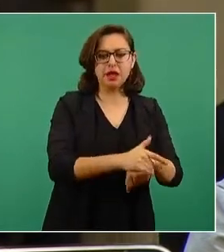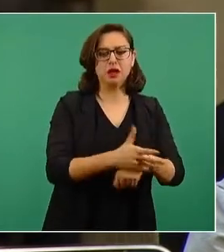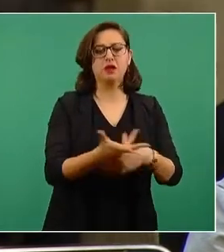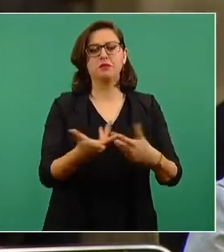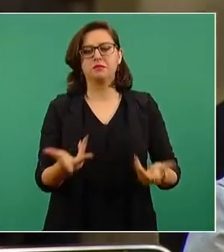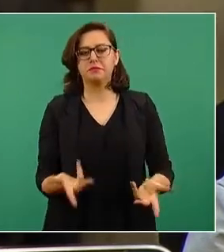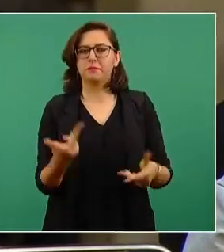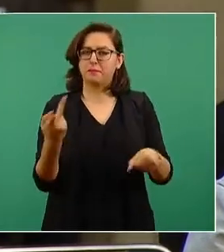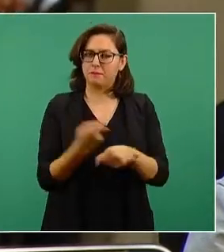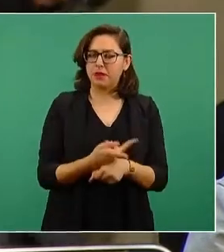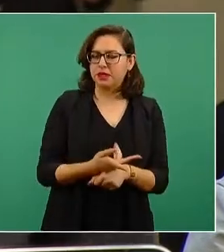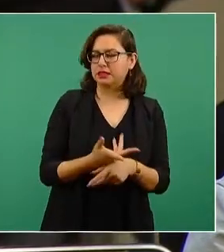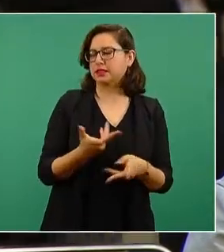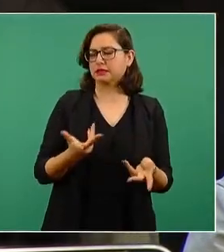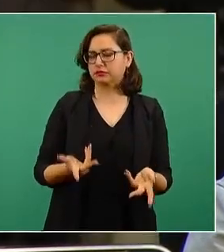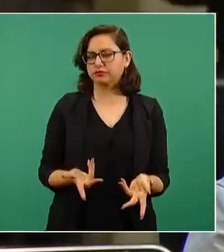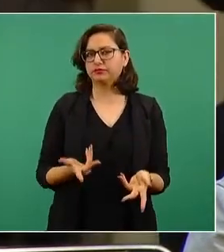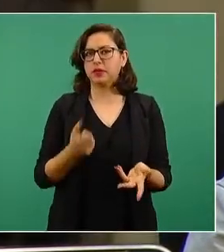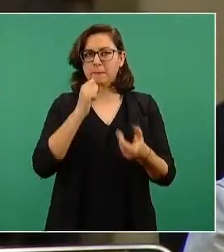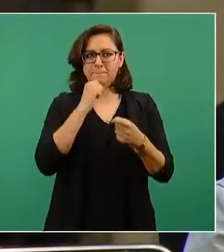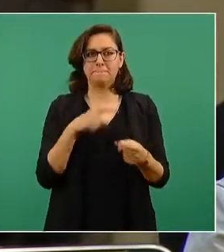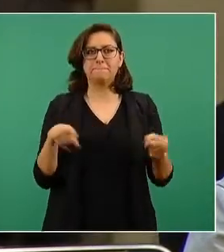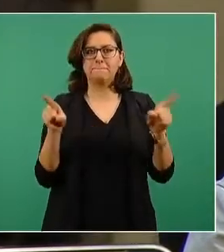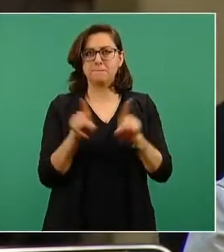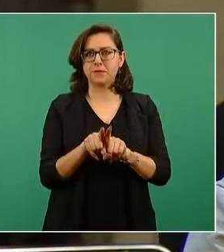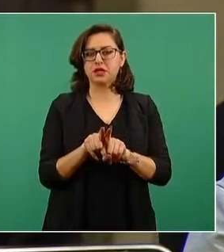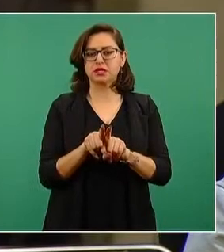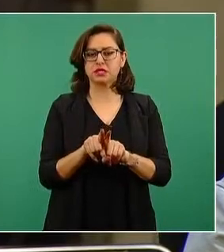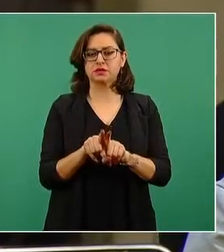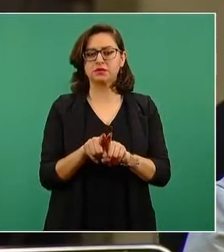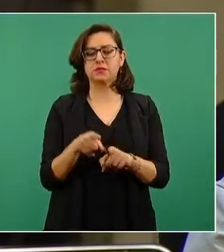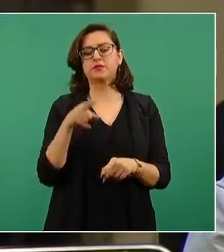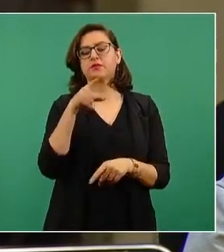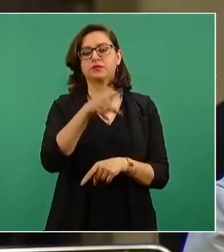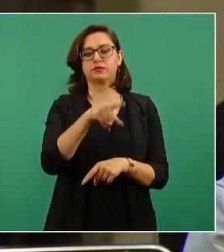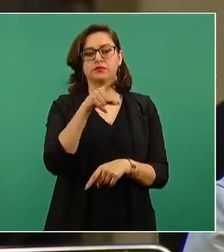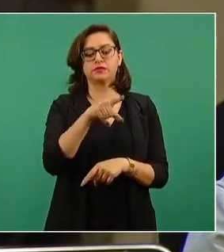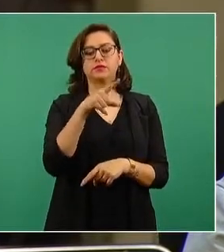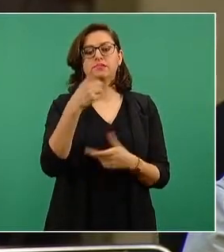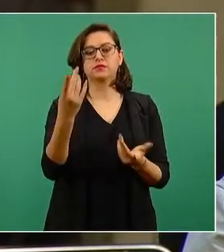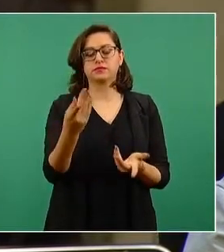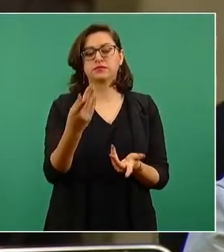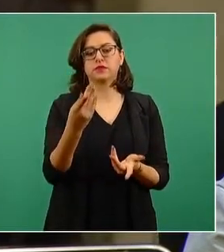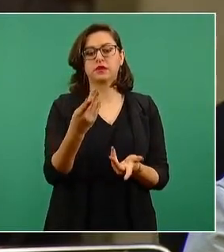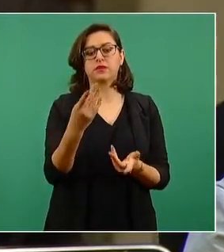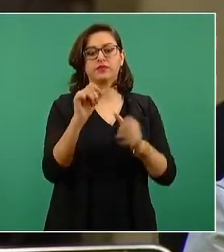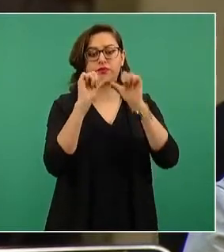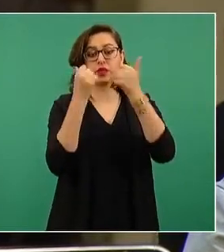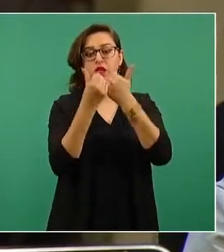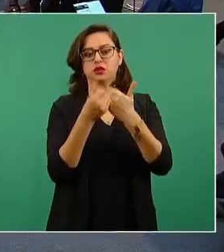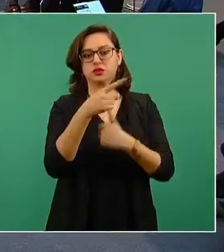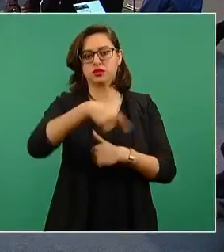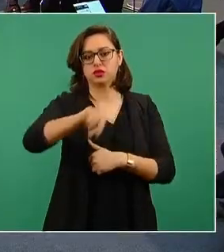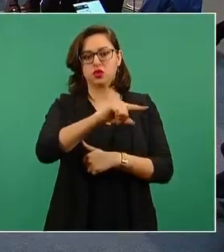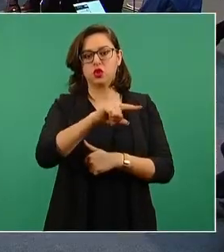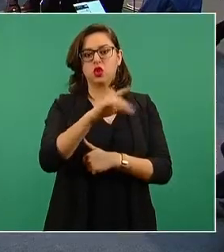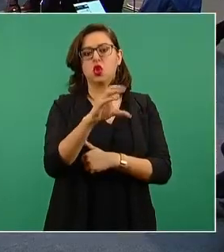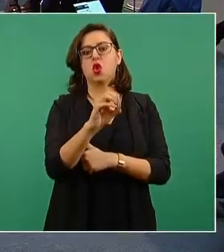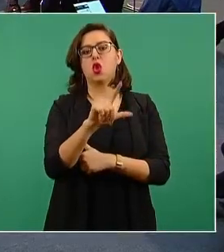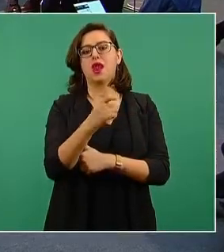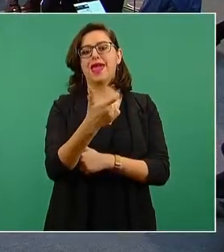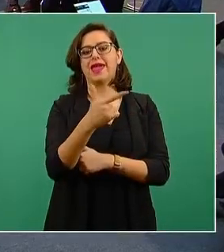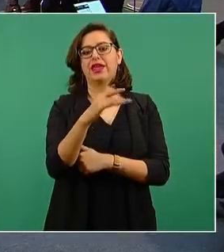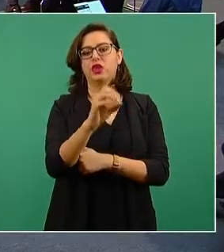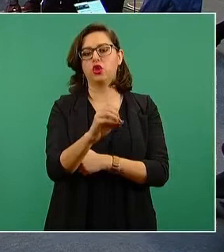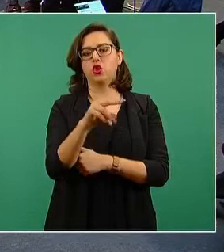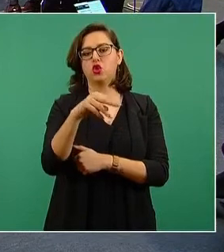que hacía un llamado, por ejemplo, pues al Colegio de Notarios para que se revisara este asunto.